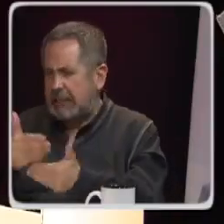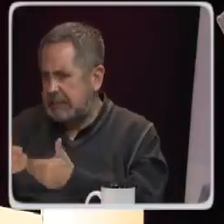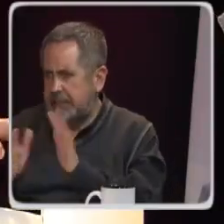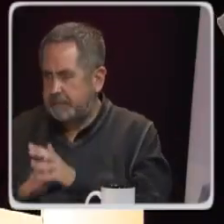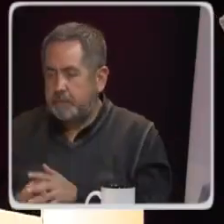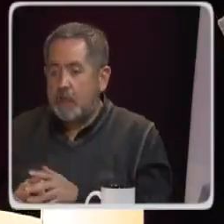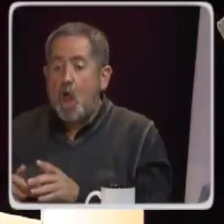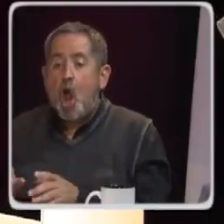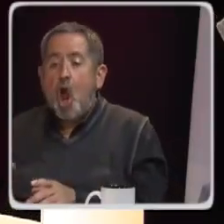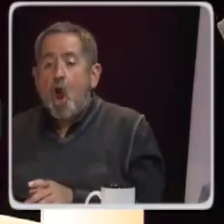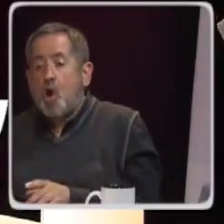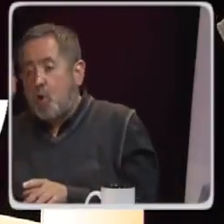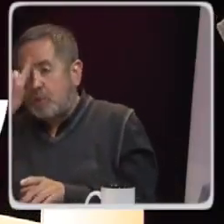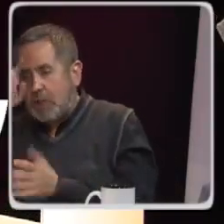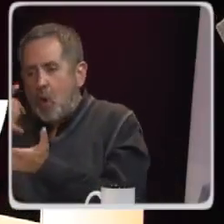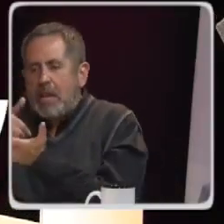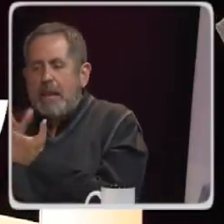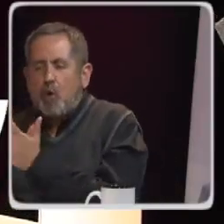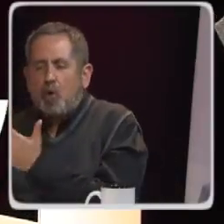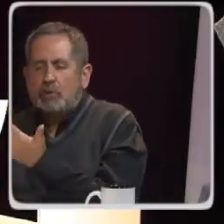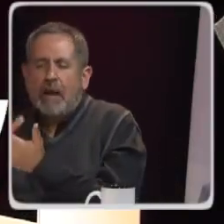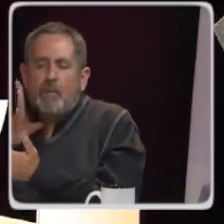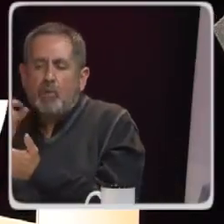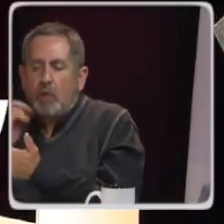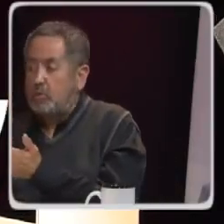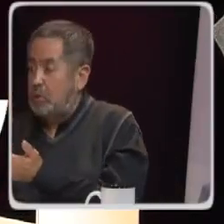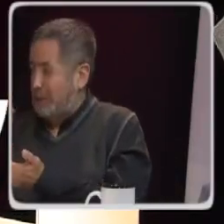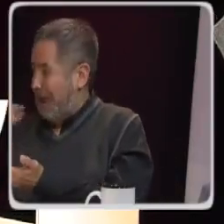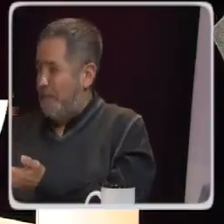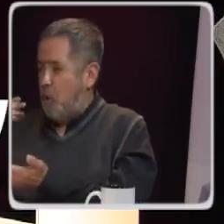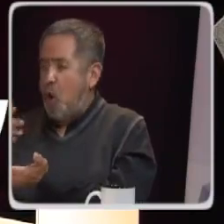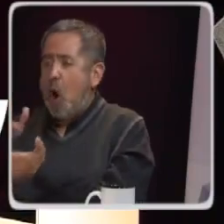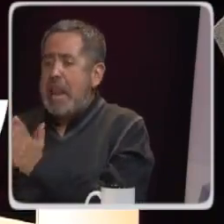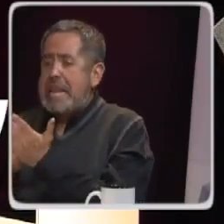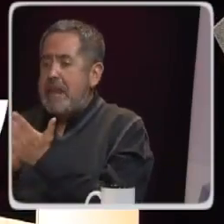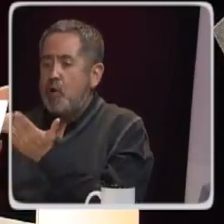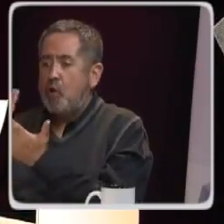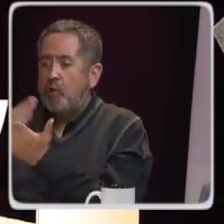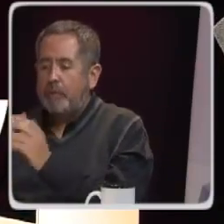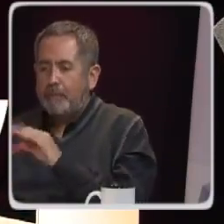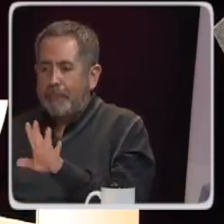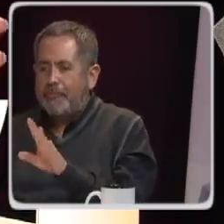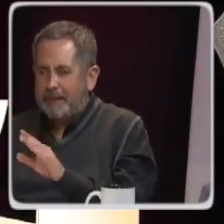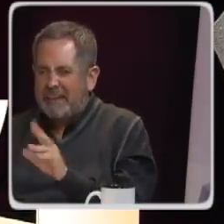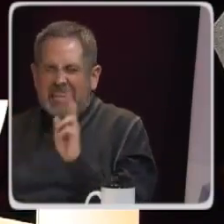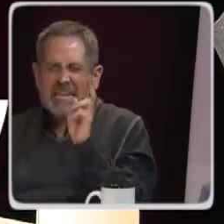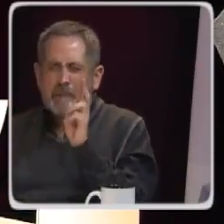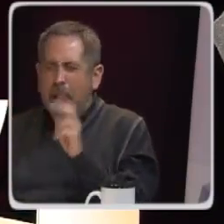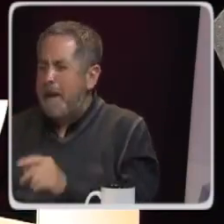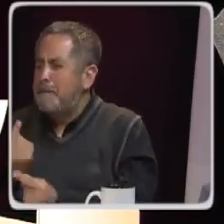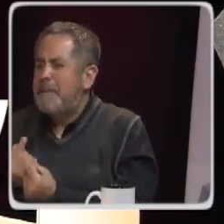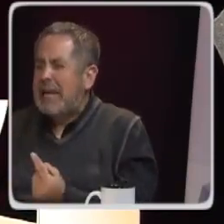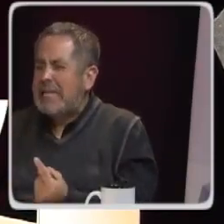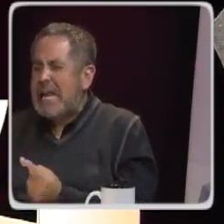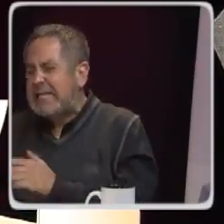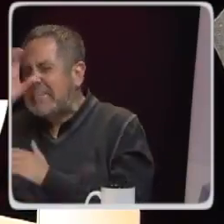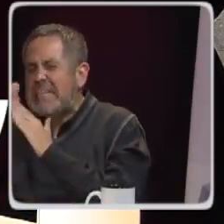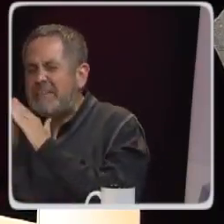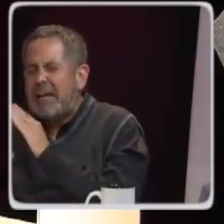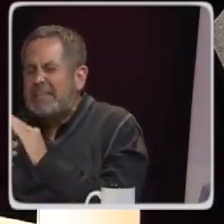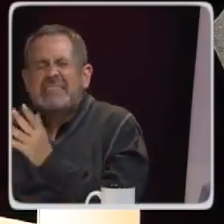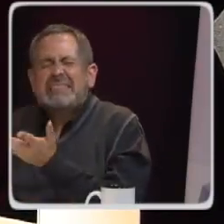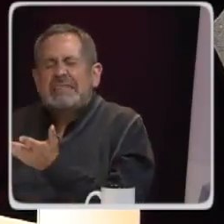sorda. Los institutos serían los que tendrían que brindar la interpretación. Yo, ¿cómo voy a pagar la interpretación si no tengo